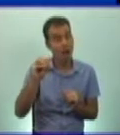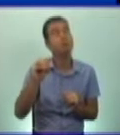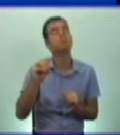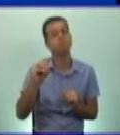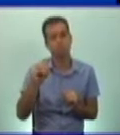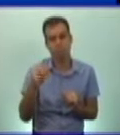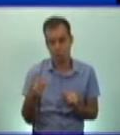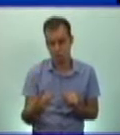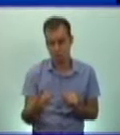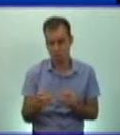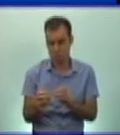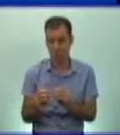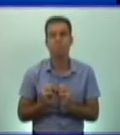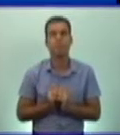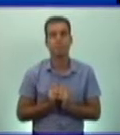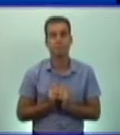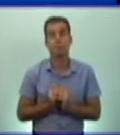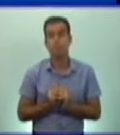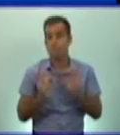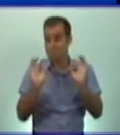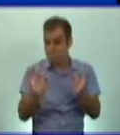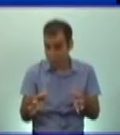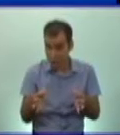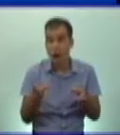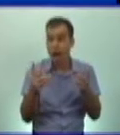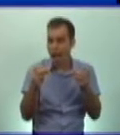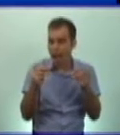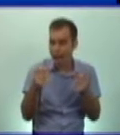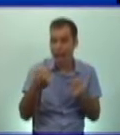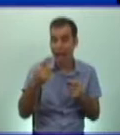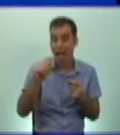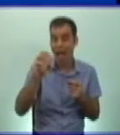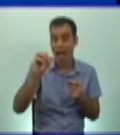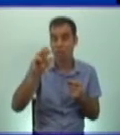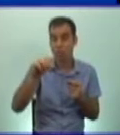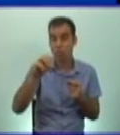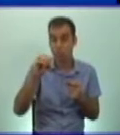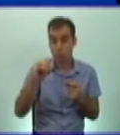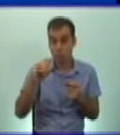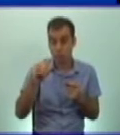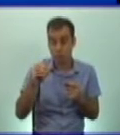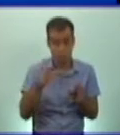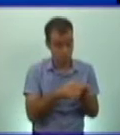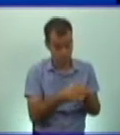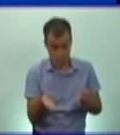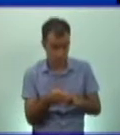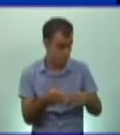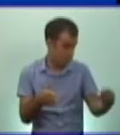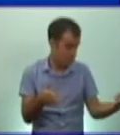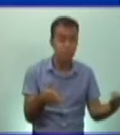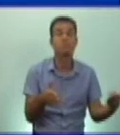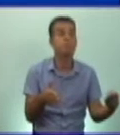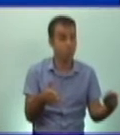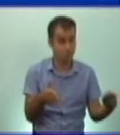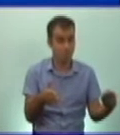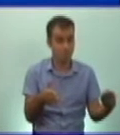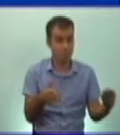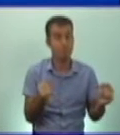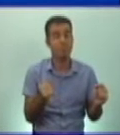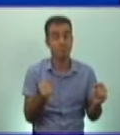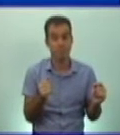Y fíjense que es la misma cantidad de átomos de cada elemento antes y después de la reacción. Es decir, que se hizo evidente con el